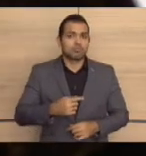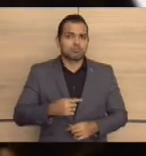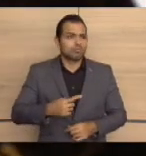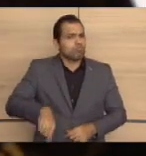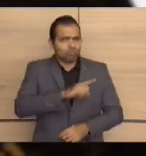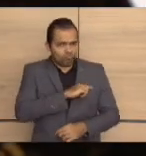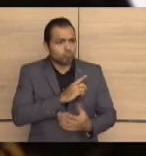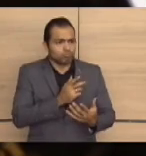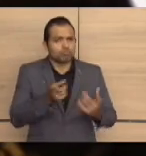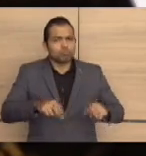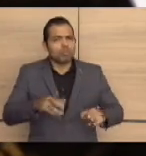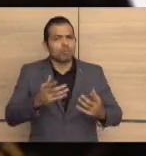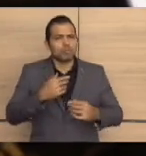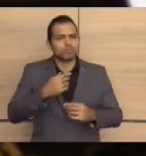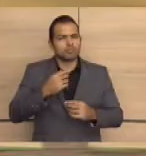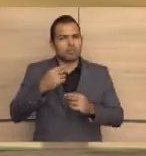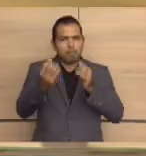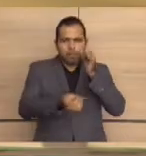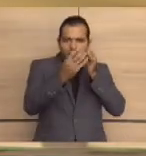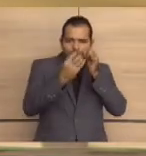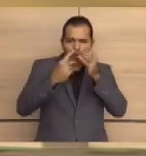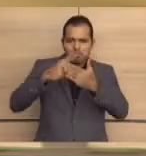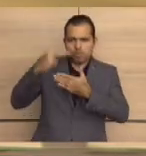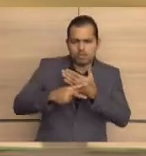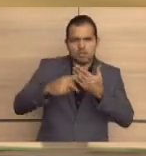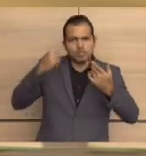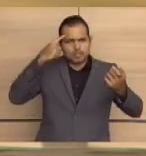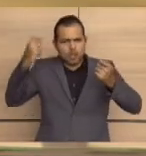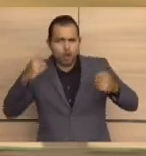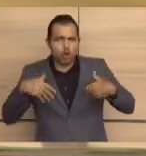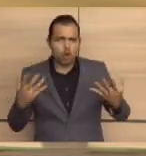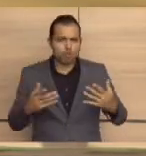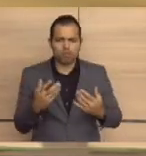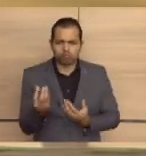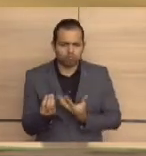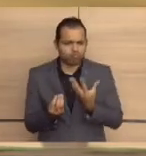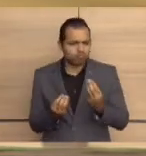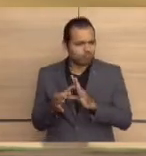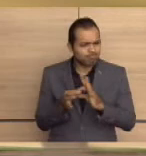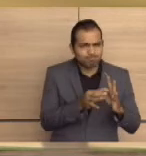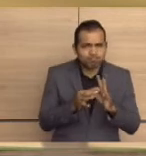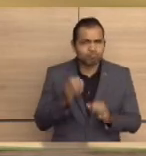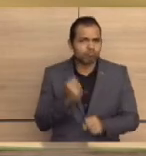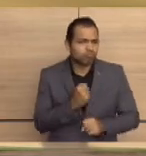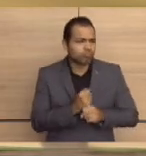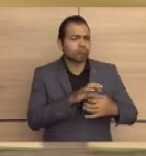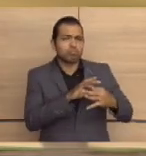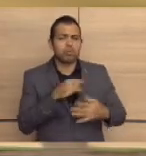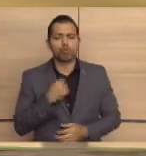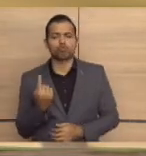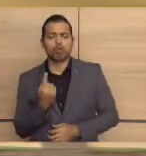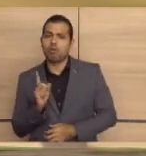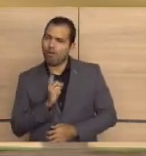por proyectos, trabajemos en equipo, trabajemos colaborativamente, porque solos no podemos. Y